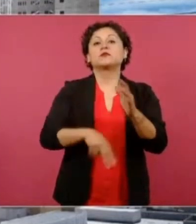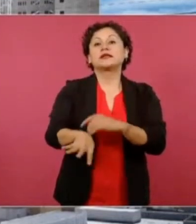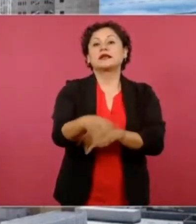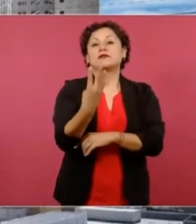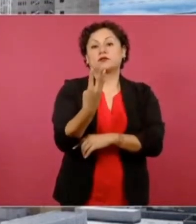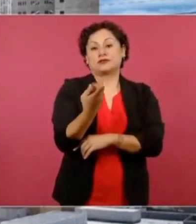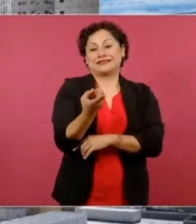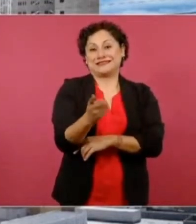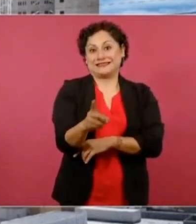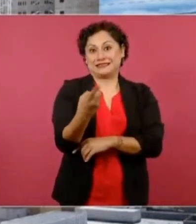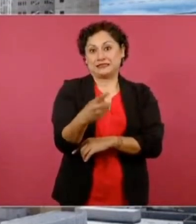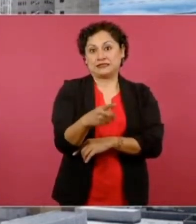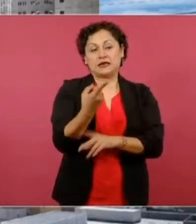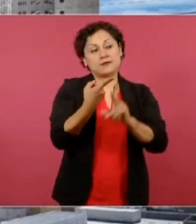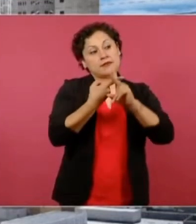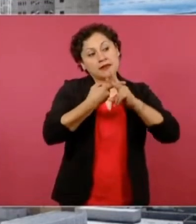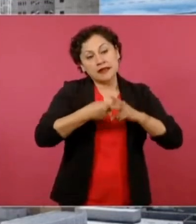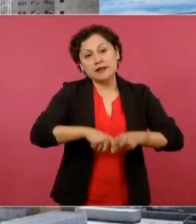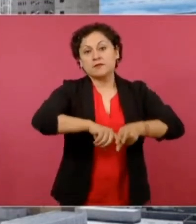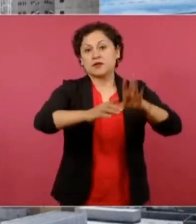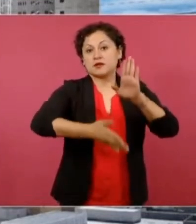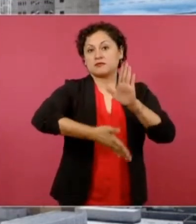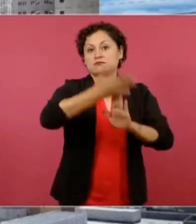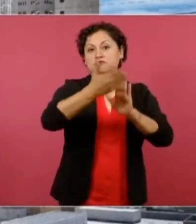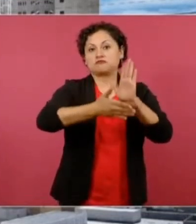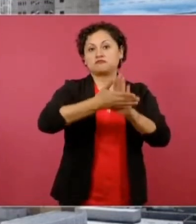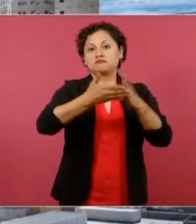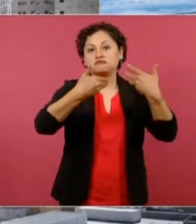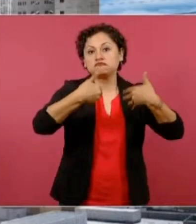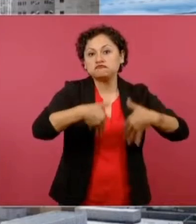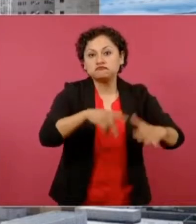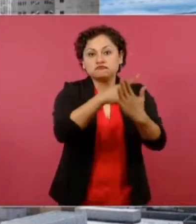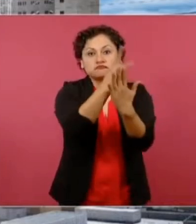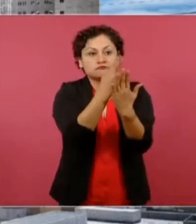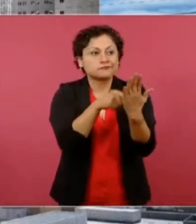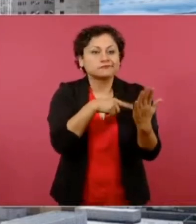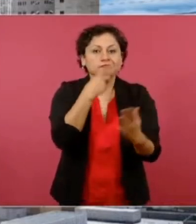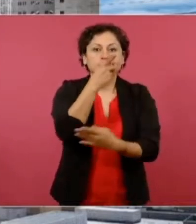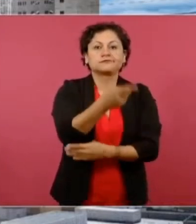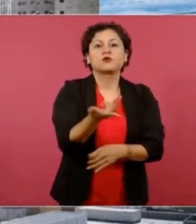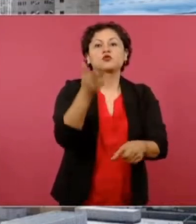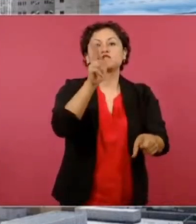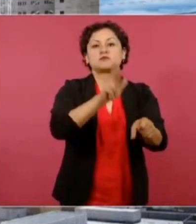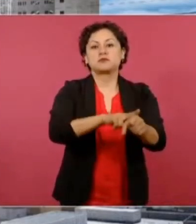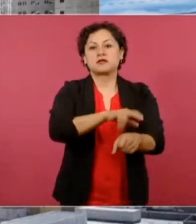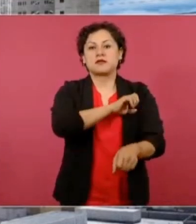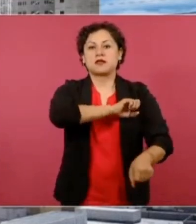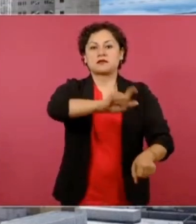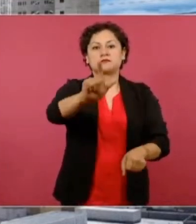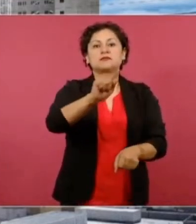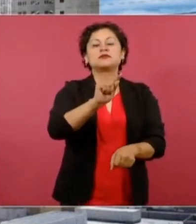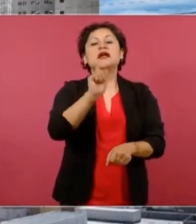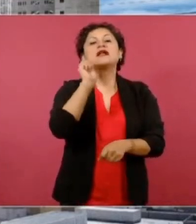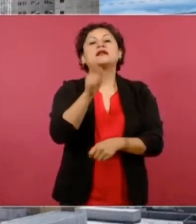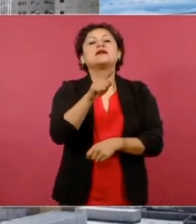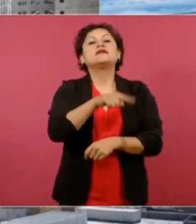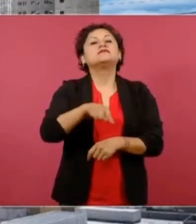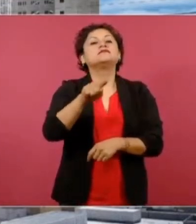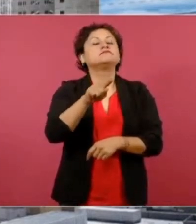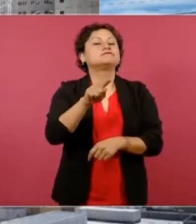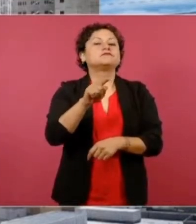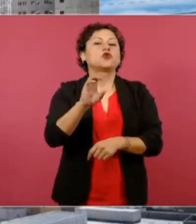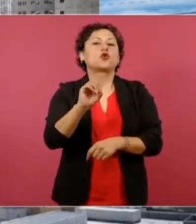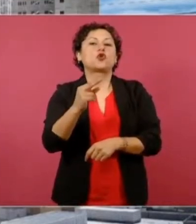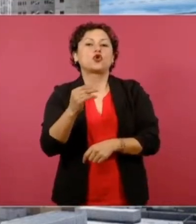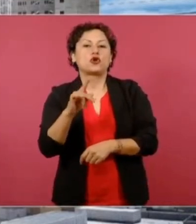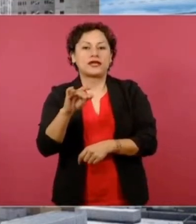una primera piedra para la construcción de lo que sería un hospital de especialidades con unidad de oncología de la